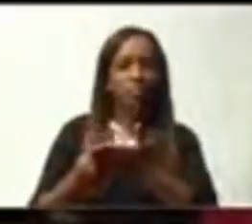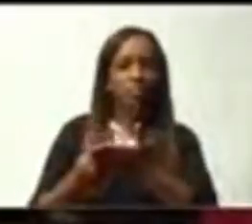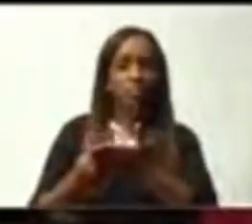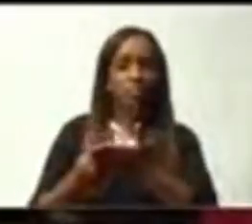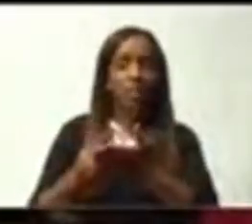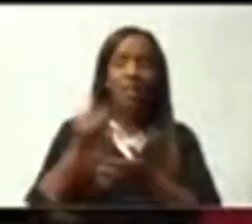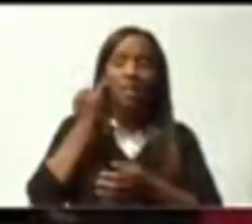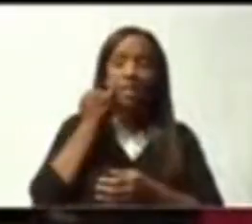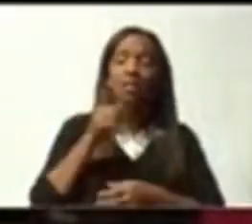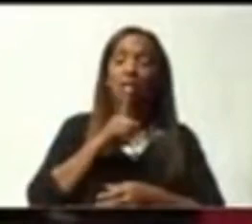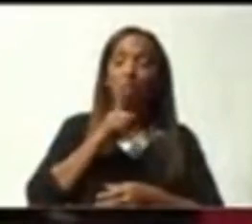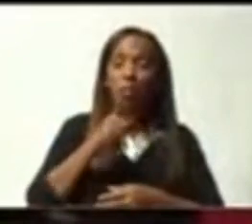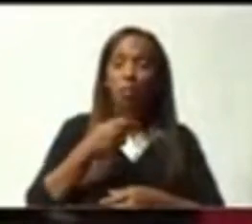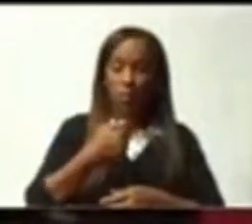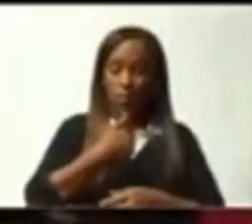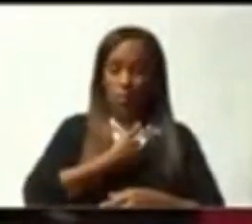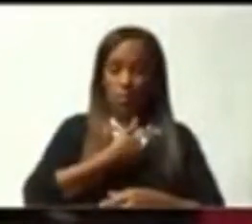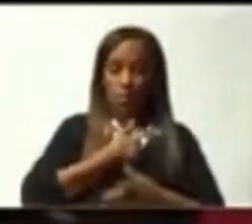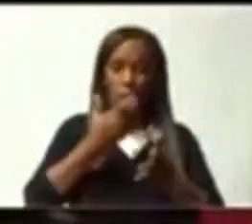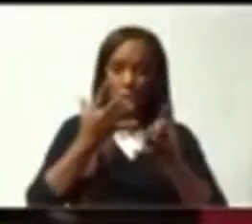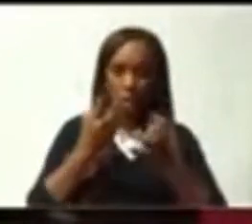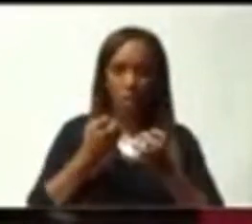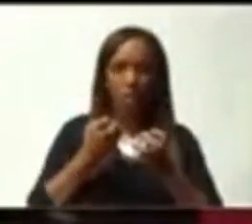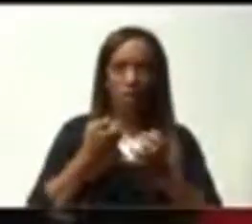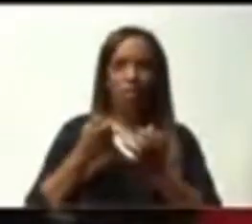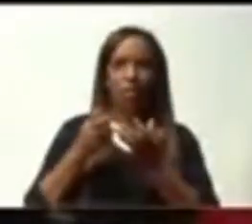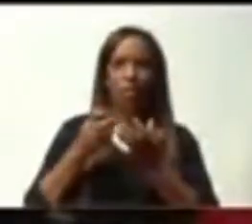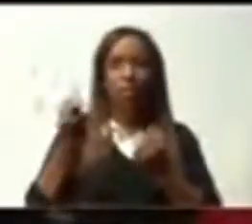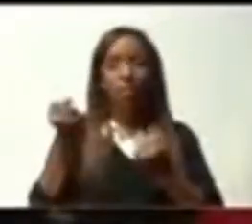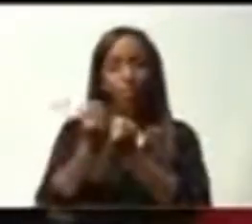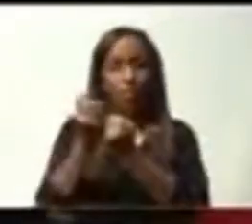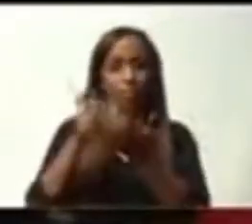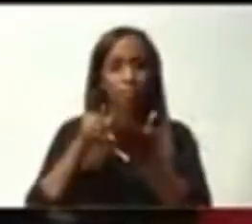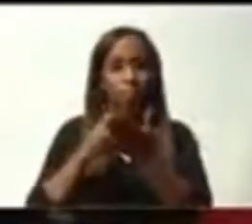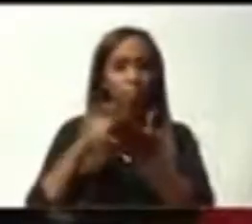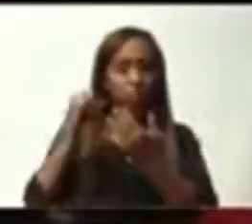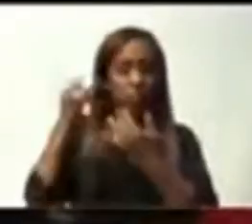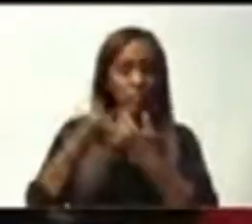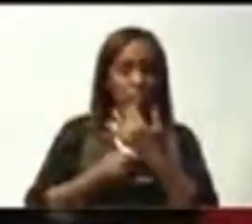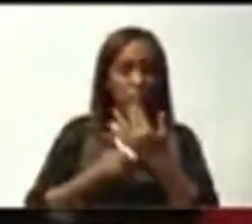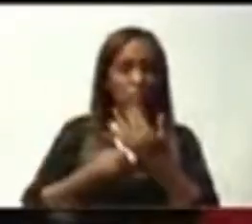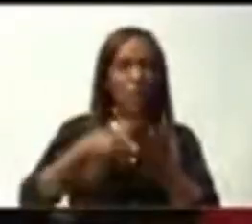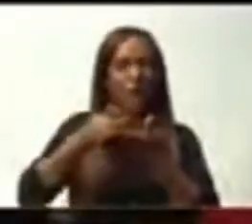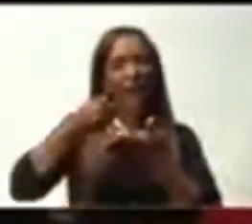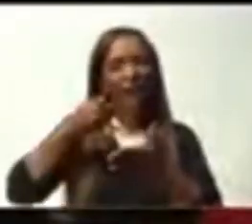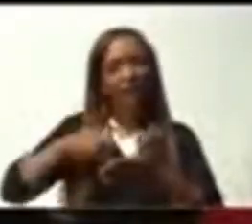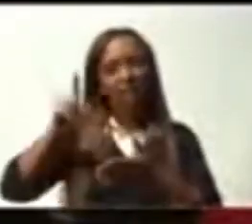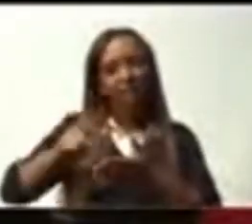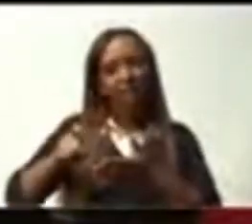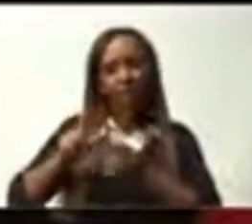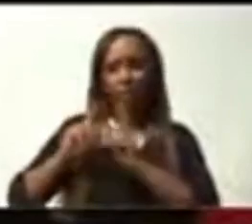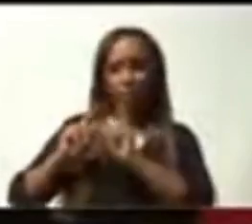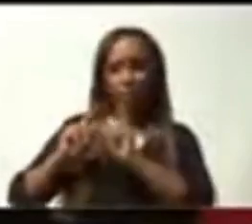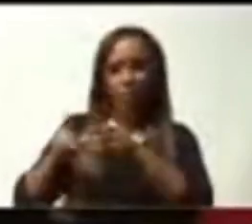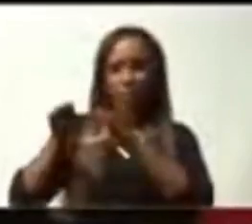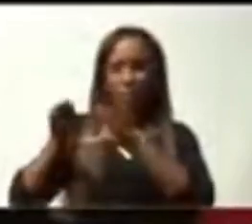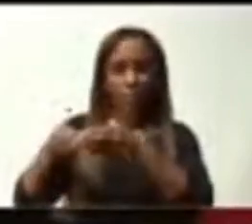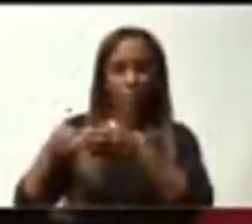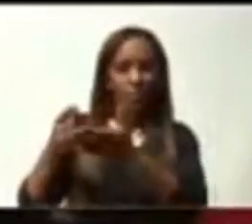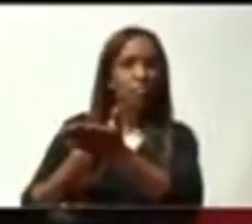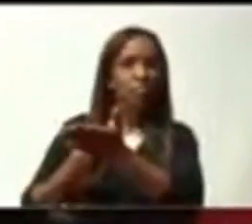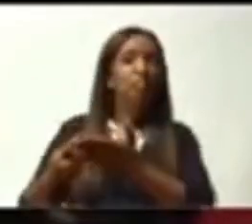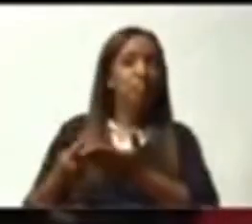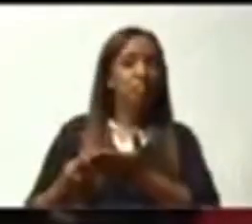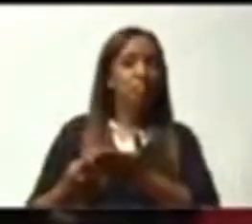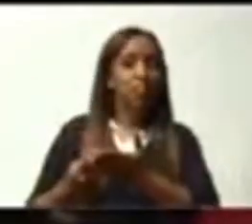interés de fortalecer el proyecto. Pero vamos a hacer una comparación. Si ustedes ven el